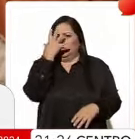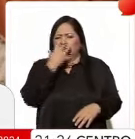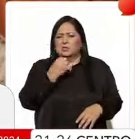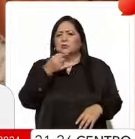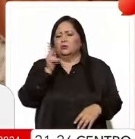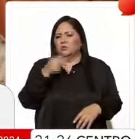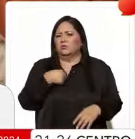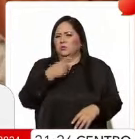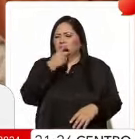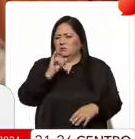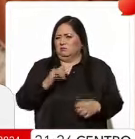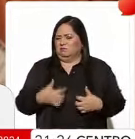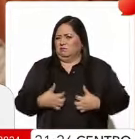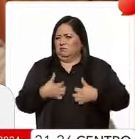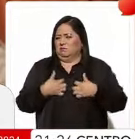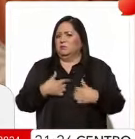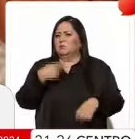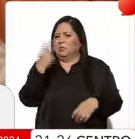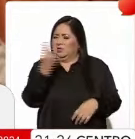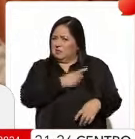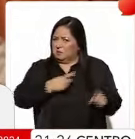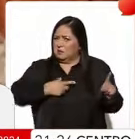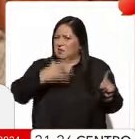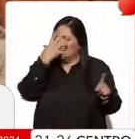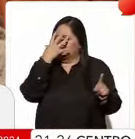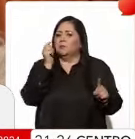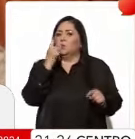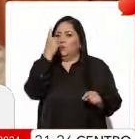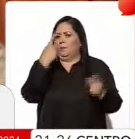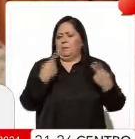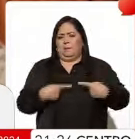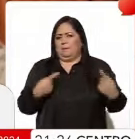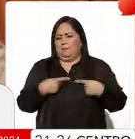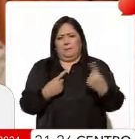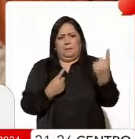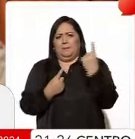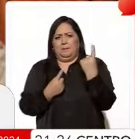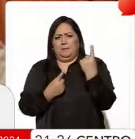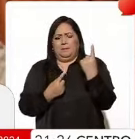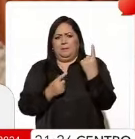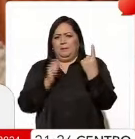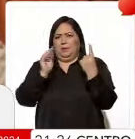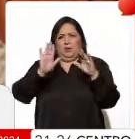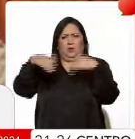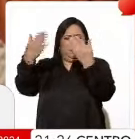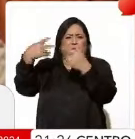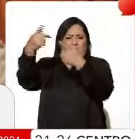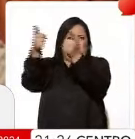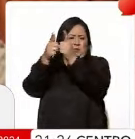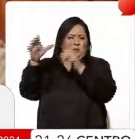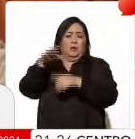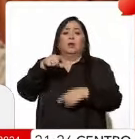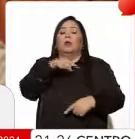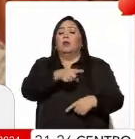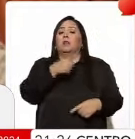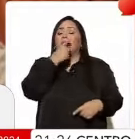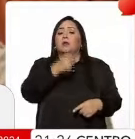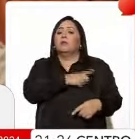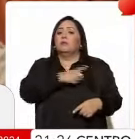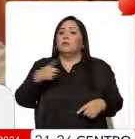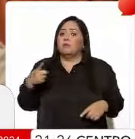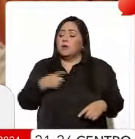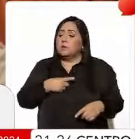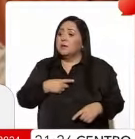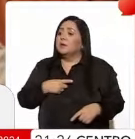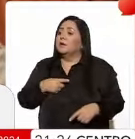y yo diría detestable y que quería estar avergonzada de una persona de la oposición, en la cual señala que se debe linchar